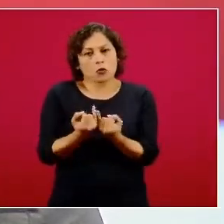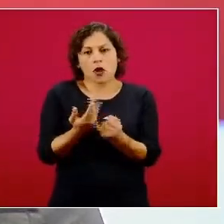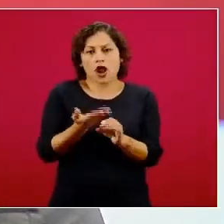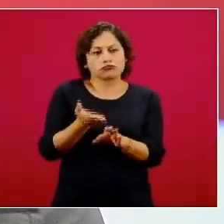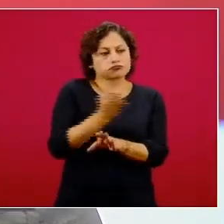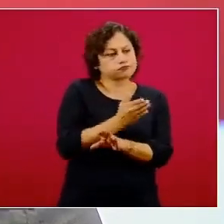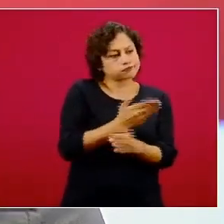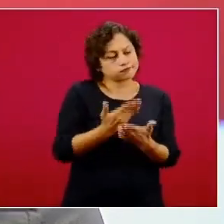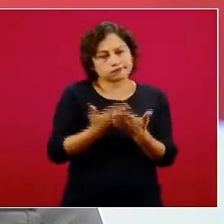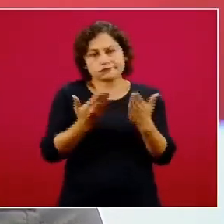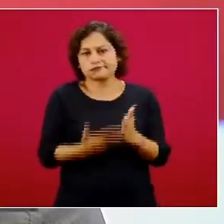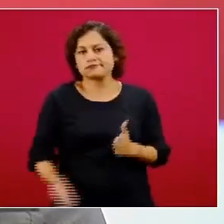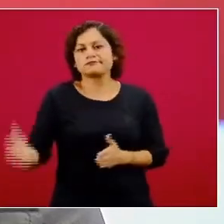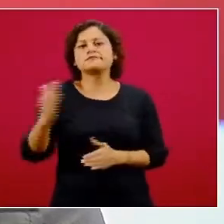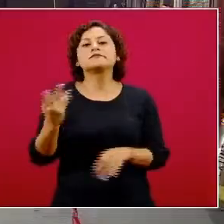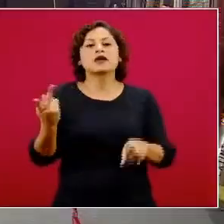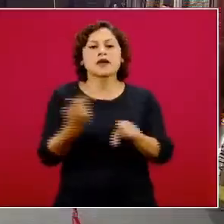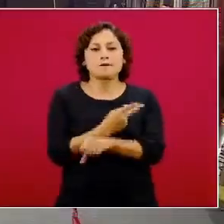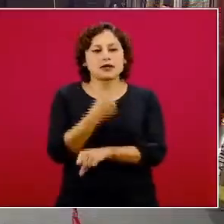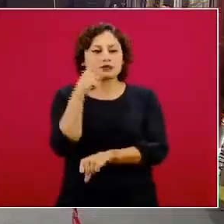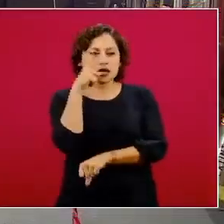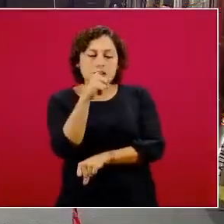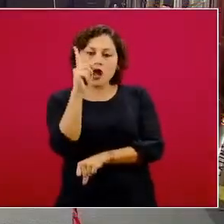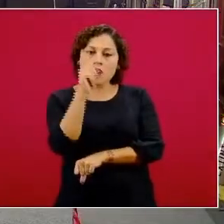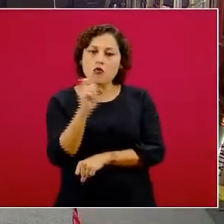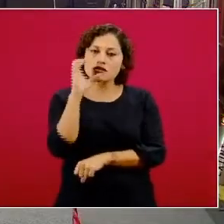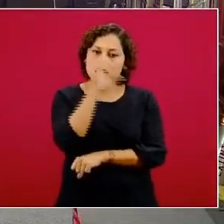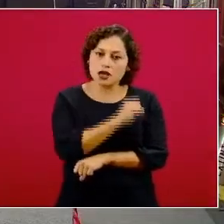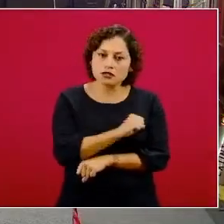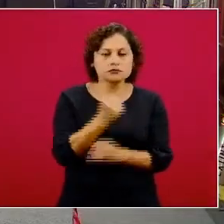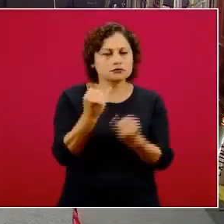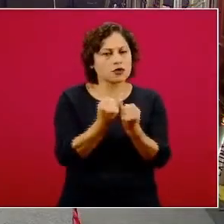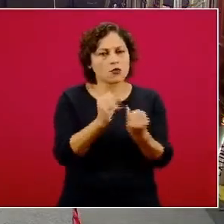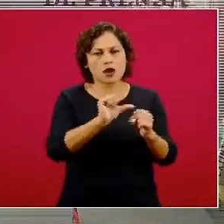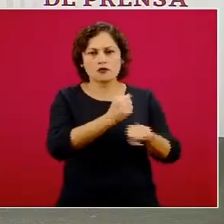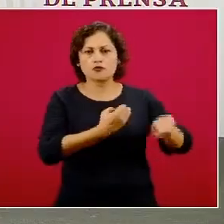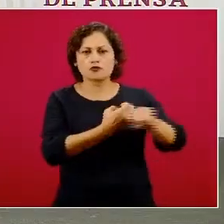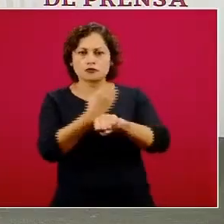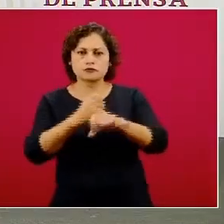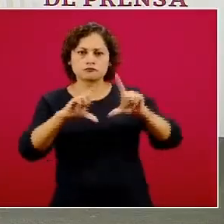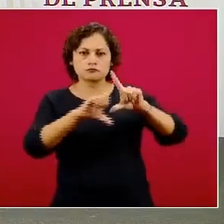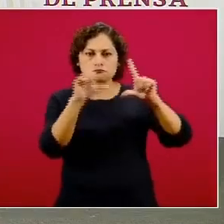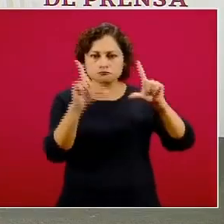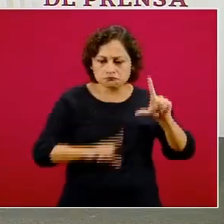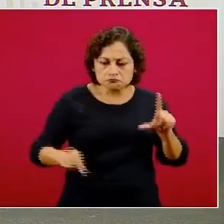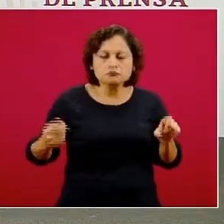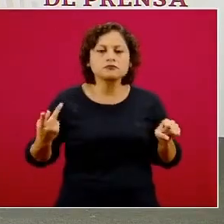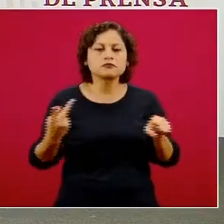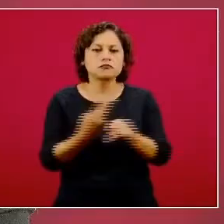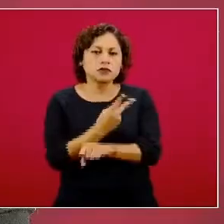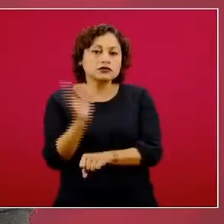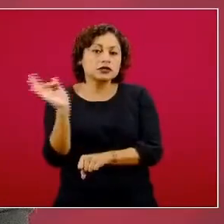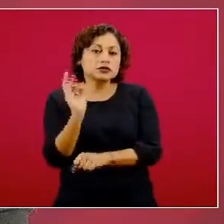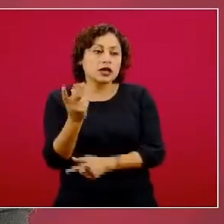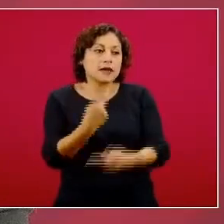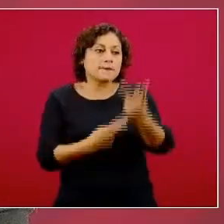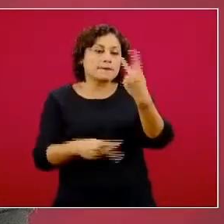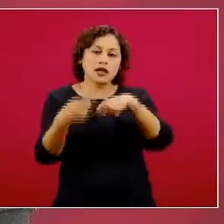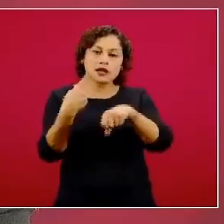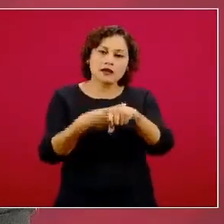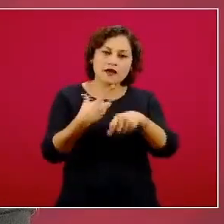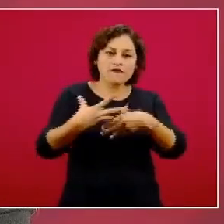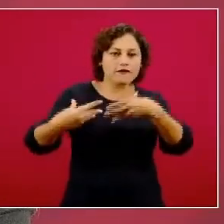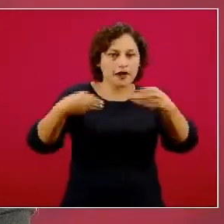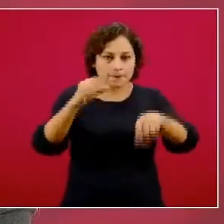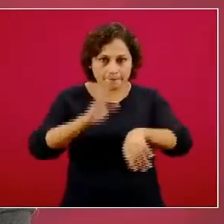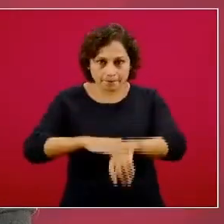solo de Aguascalientes, sino de todo el país, para ver si hubiera algún incremento, o sea, algún impacto en